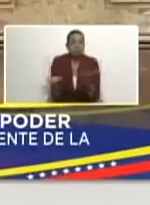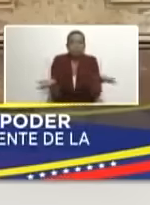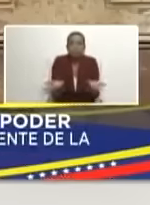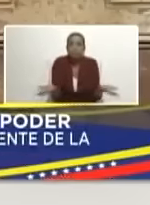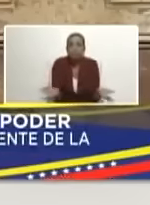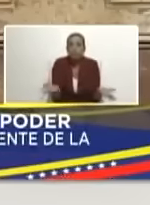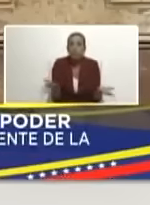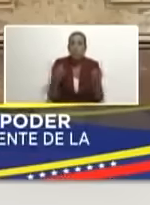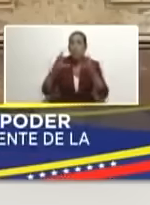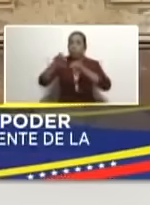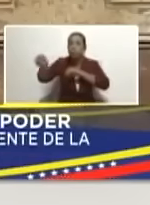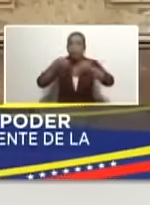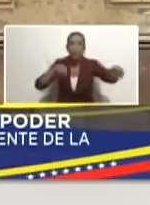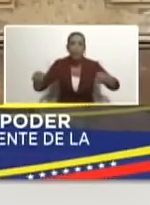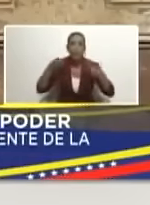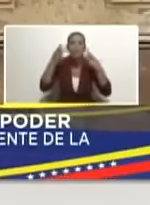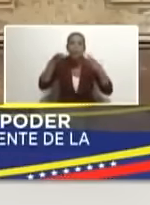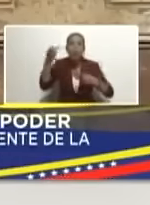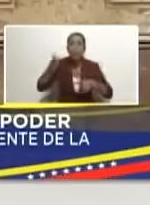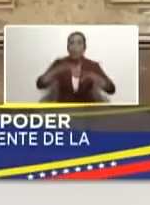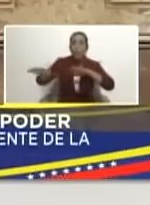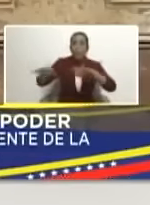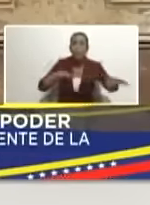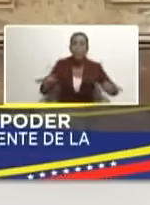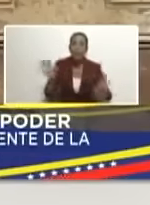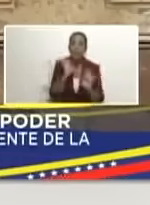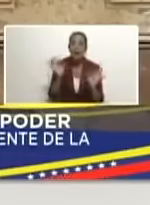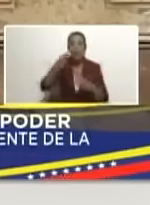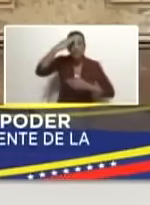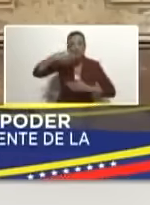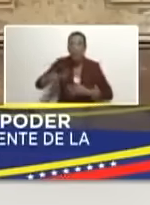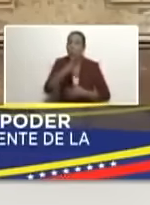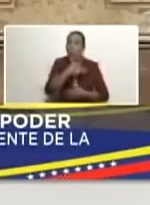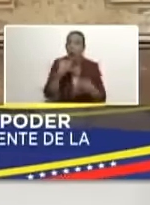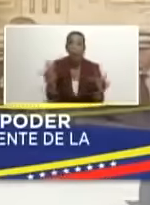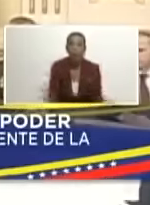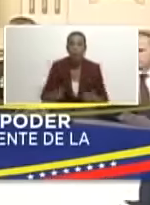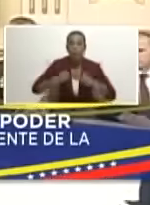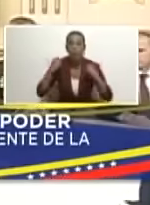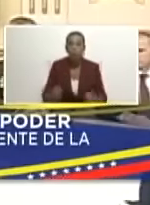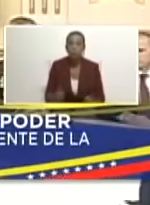un país dividido, un país sin ejército,